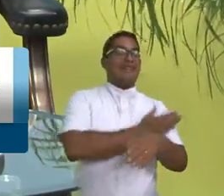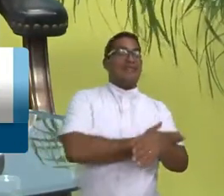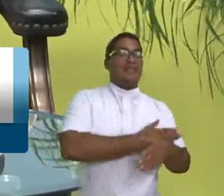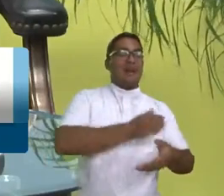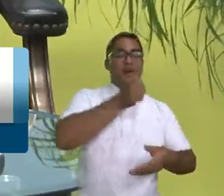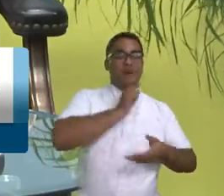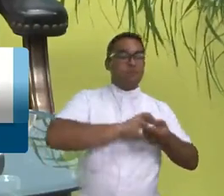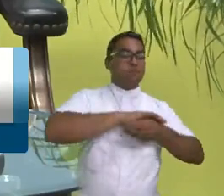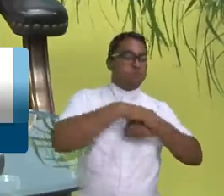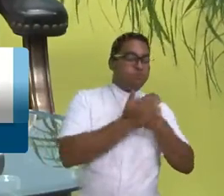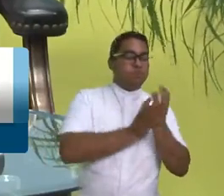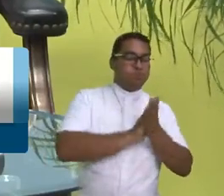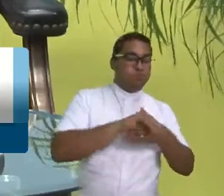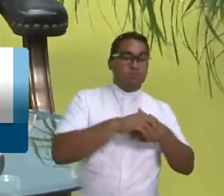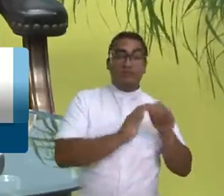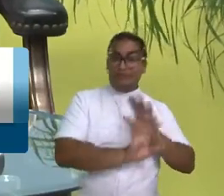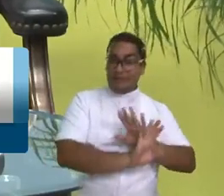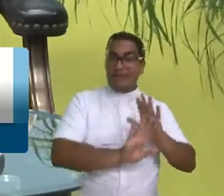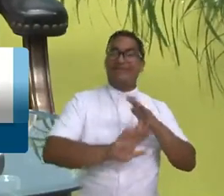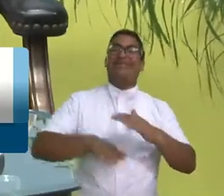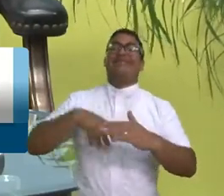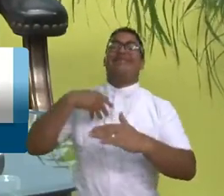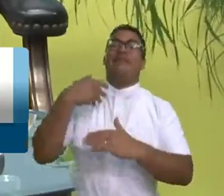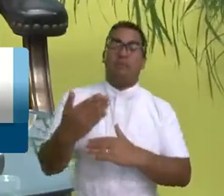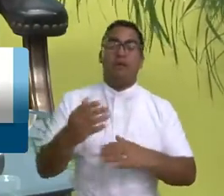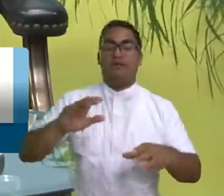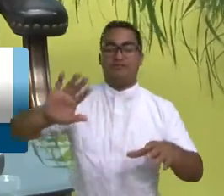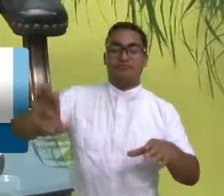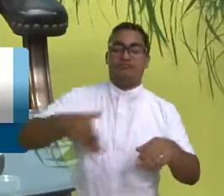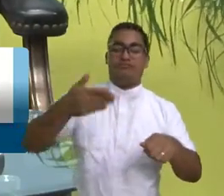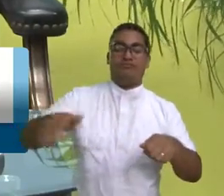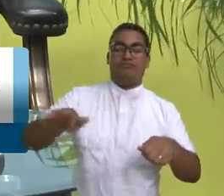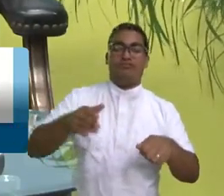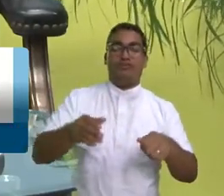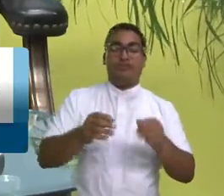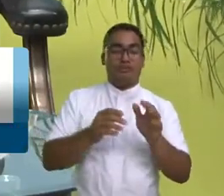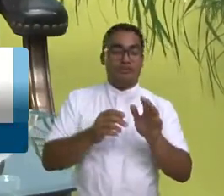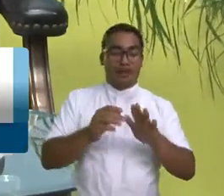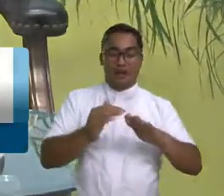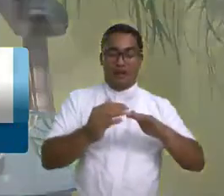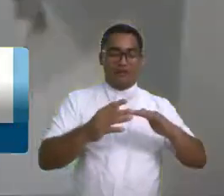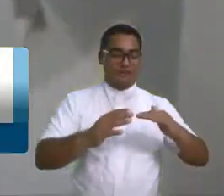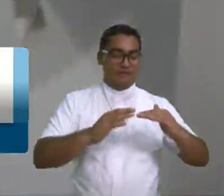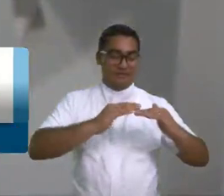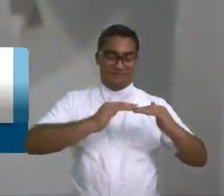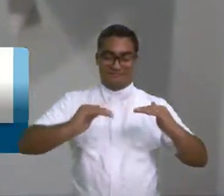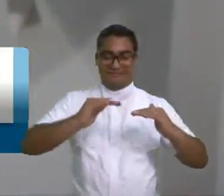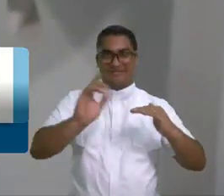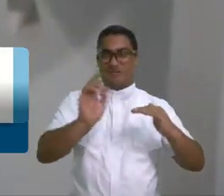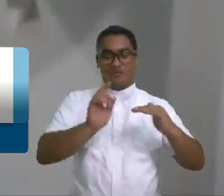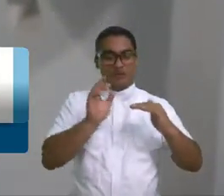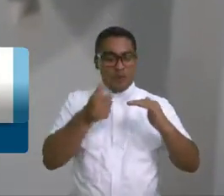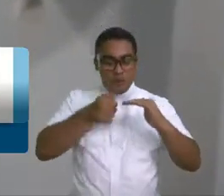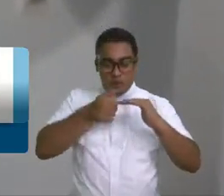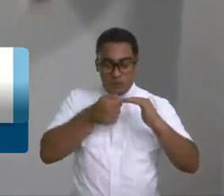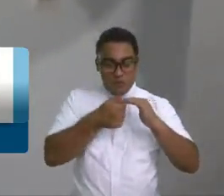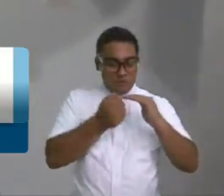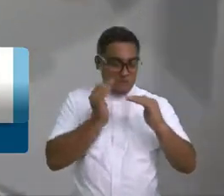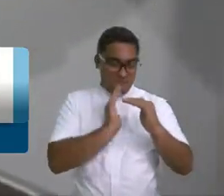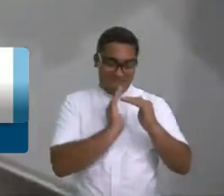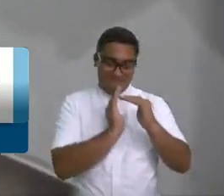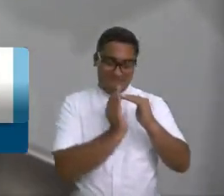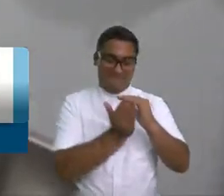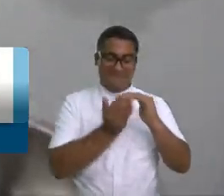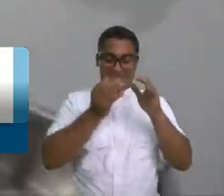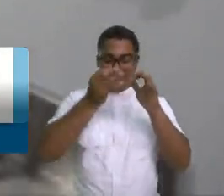cocinar, tiene que lavarse bien las manos, preferiblemente que tenga las uñas cortas, porque eso va a evitar que se queden